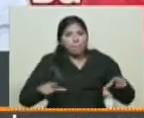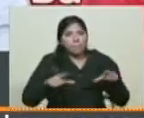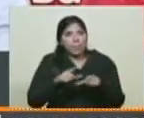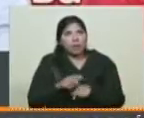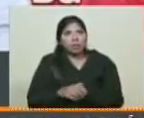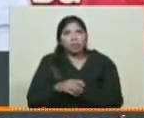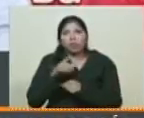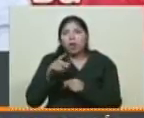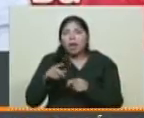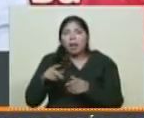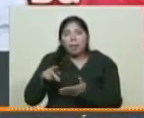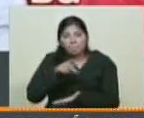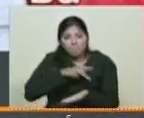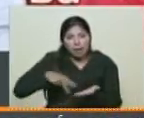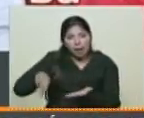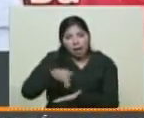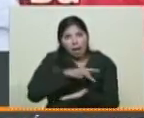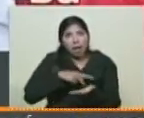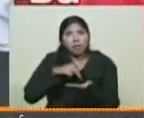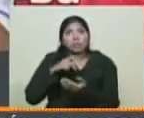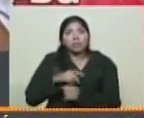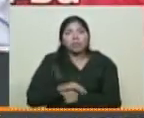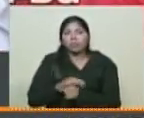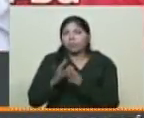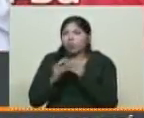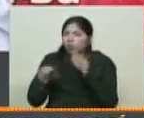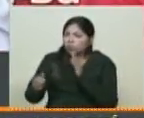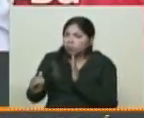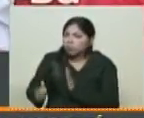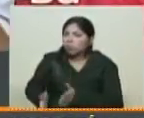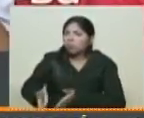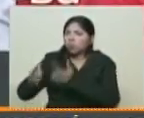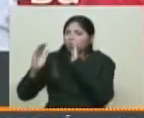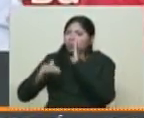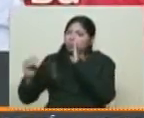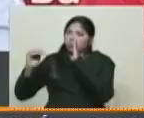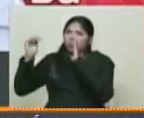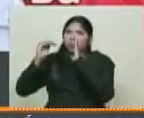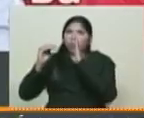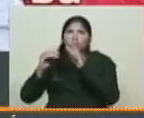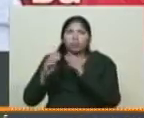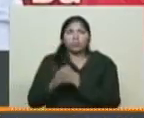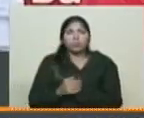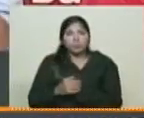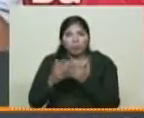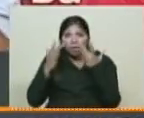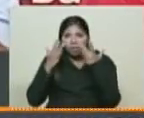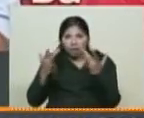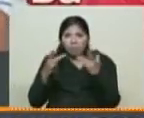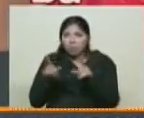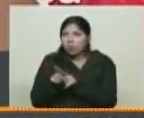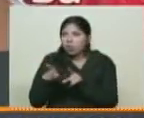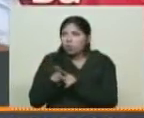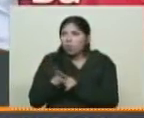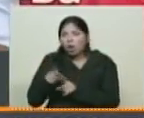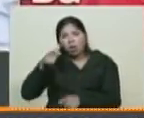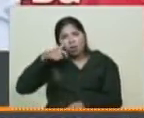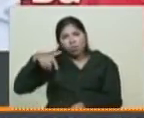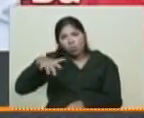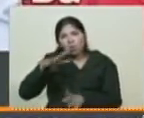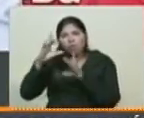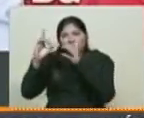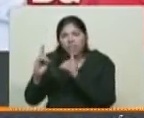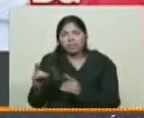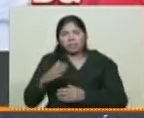nuestras plazas, de nuestros nuevos urbanismos, lo que vimos nosotros, lo que constatamos nosotros es un pueblo decidido a seguir